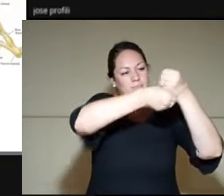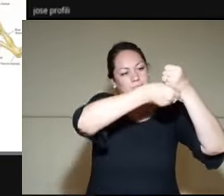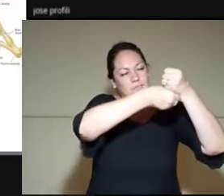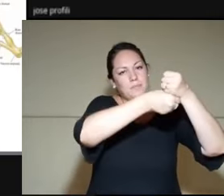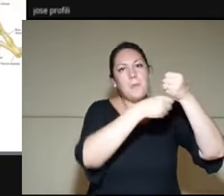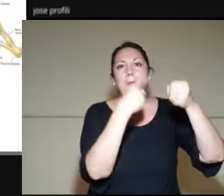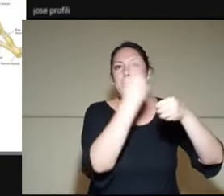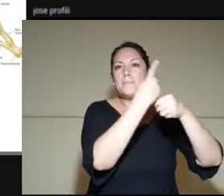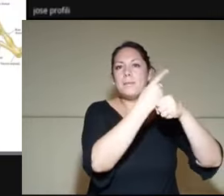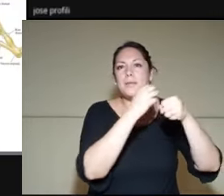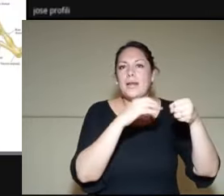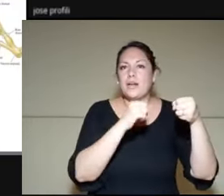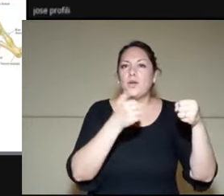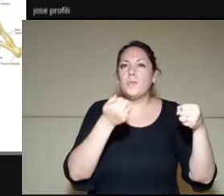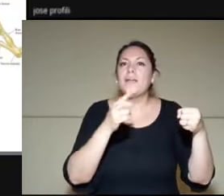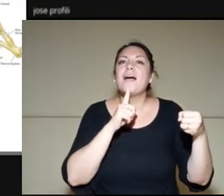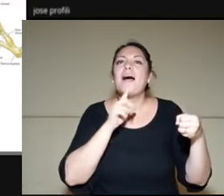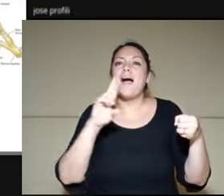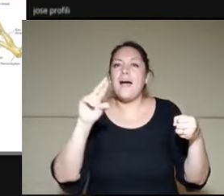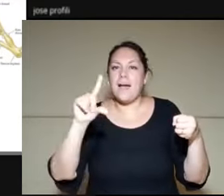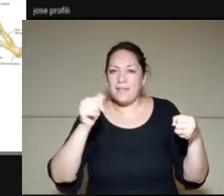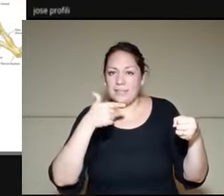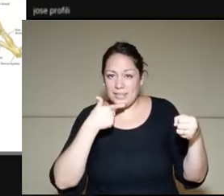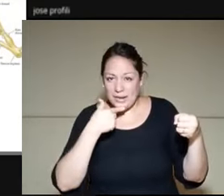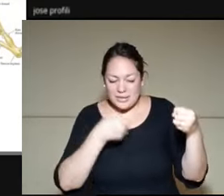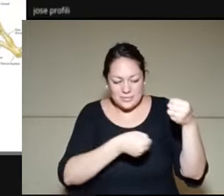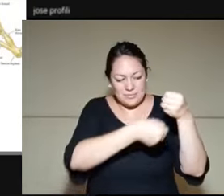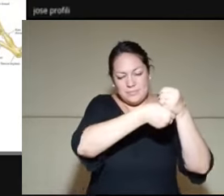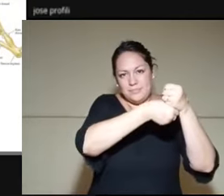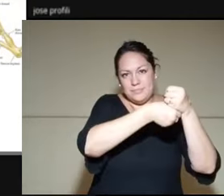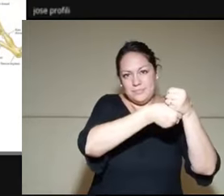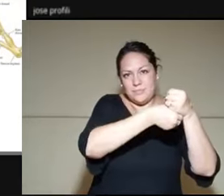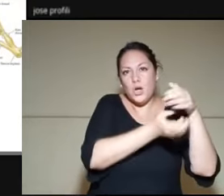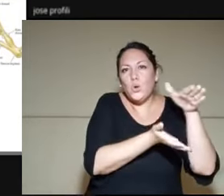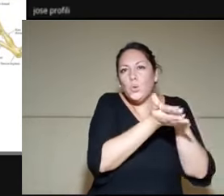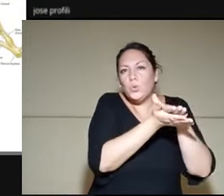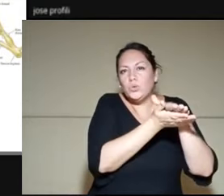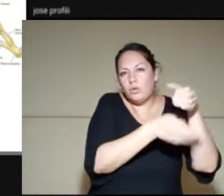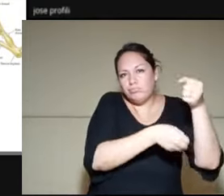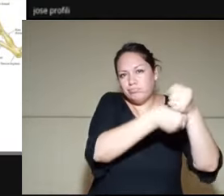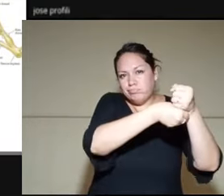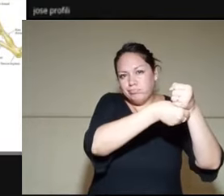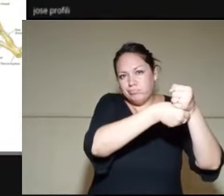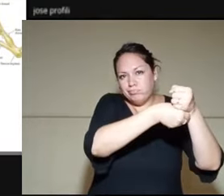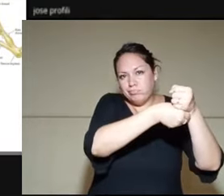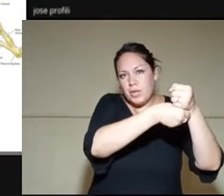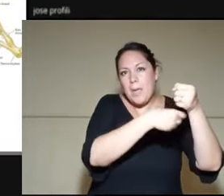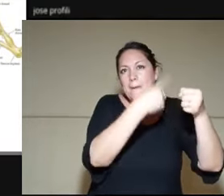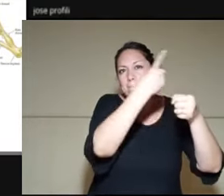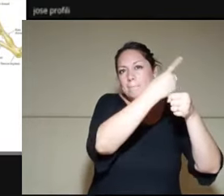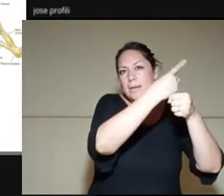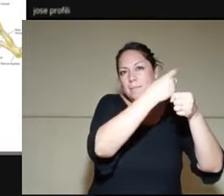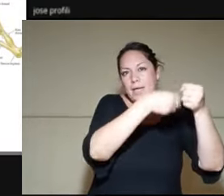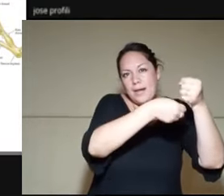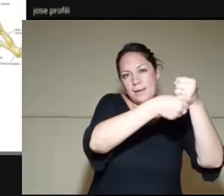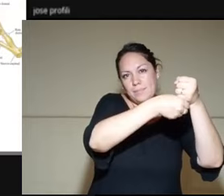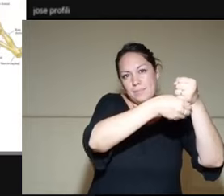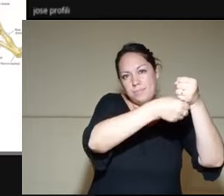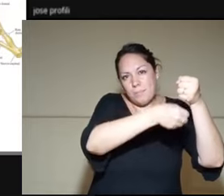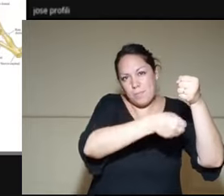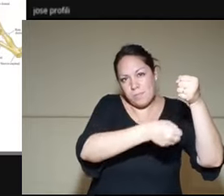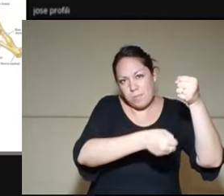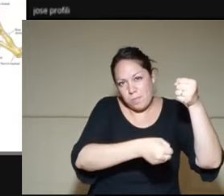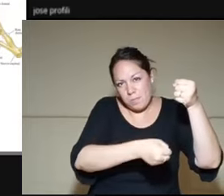llama atlas, esa primera vértebra está articulada con el cráneo, ¿sí? Y esa es la